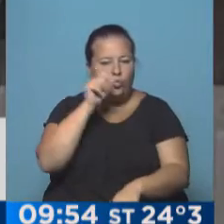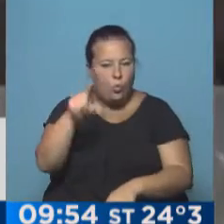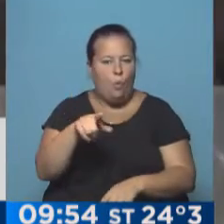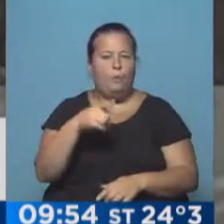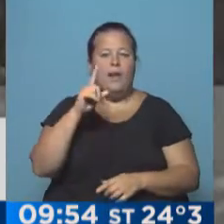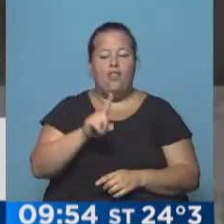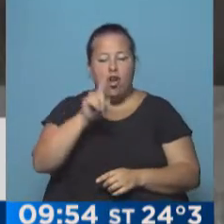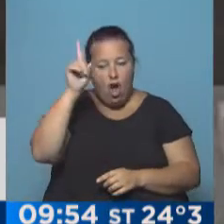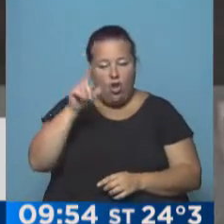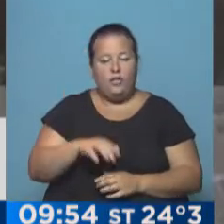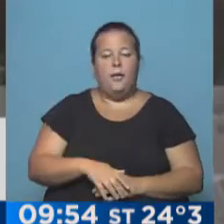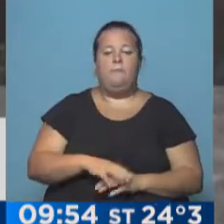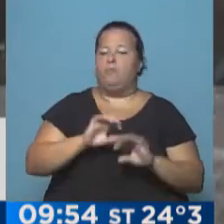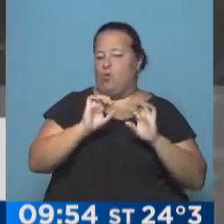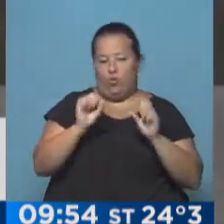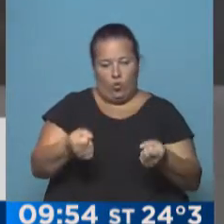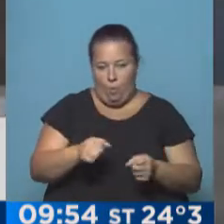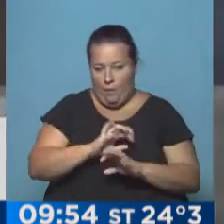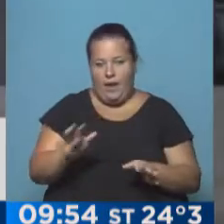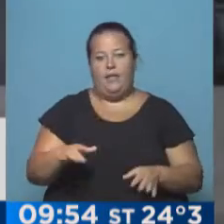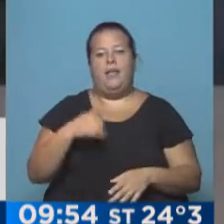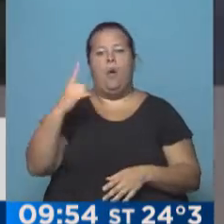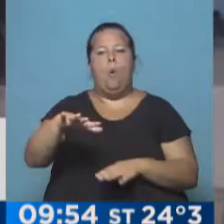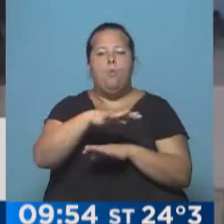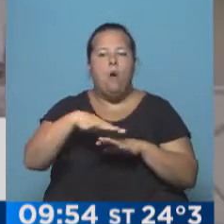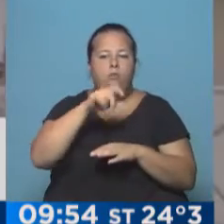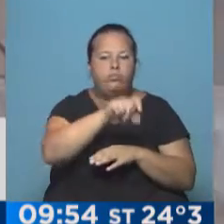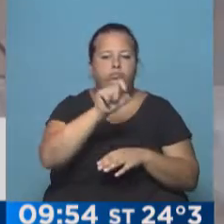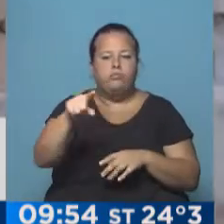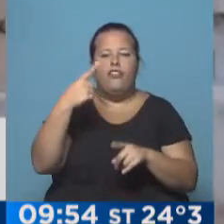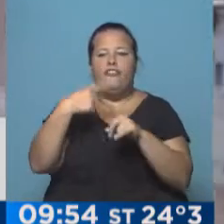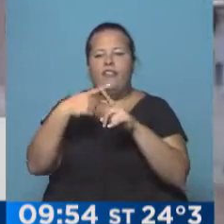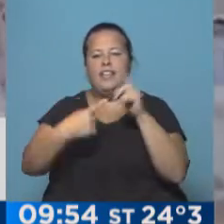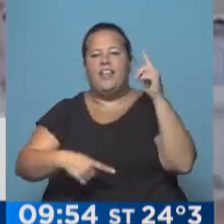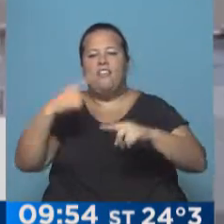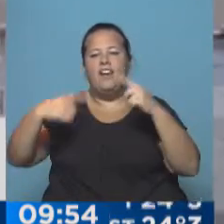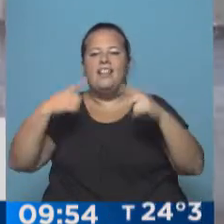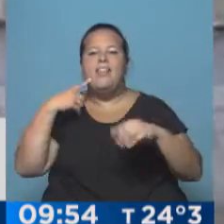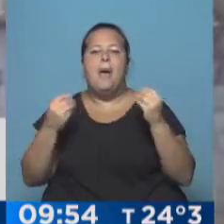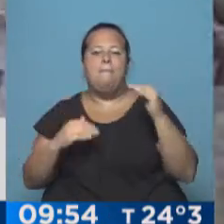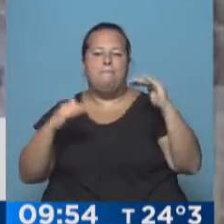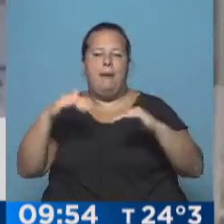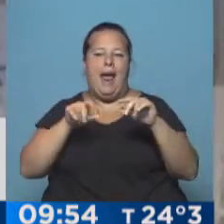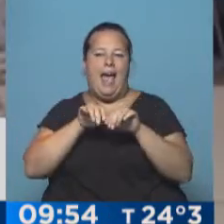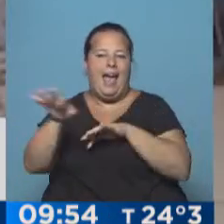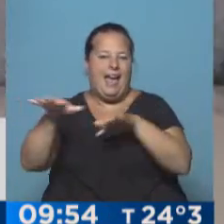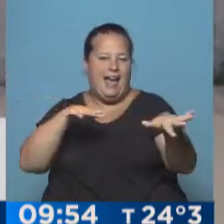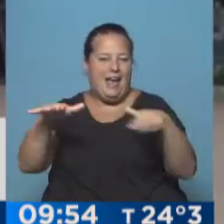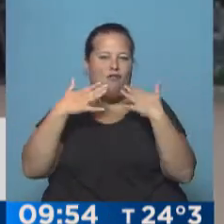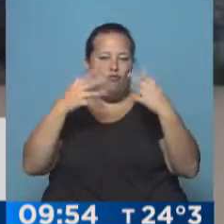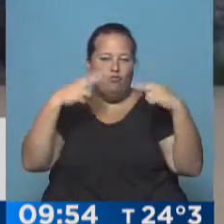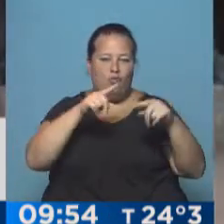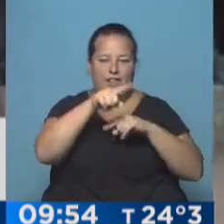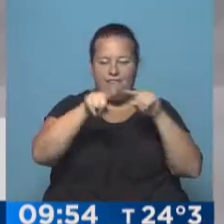tiene en La Puna. Se ha suspendido la misma. Cada pueblo tiene la festividad en diferentes días, justamente para poder distribuirse la atracción